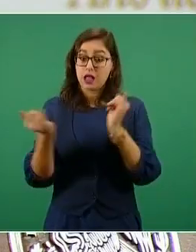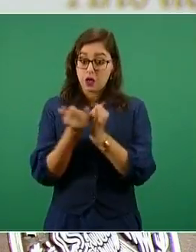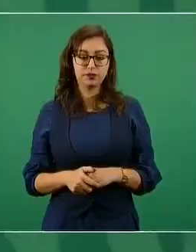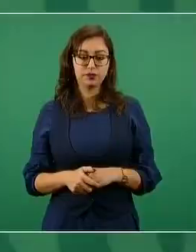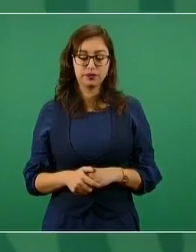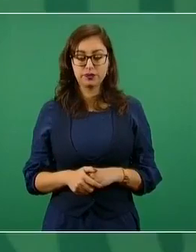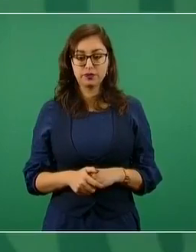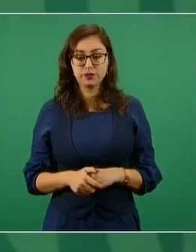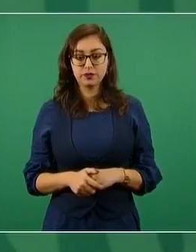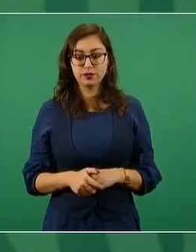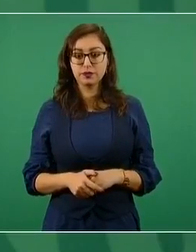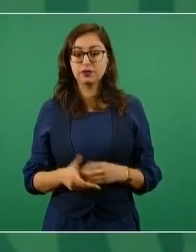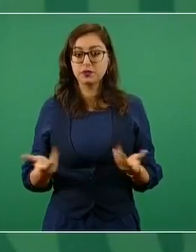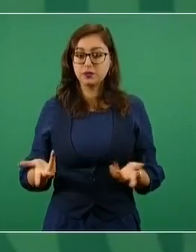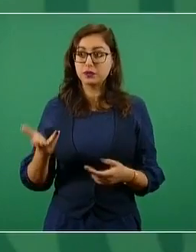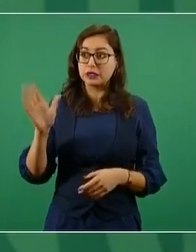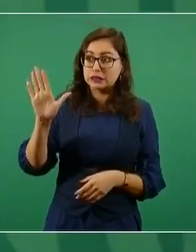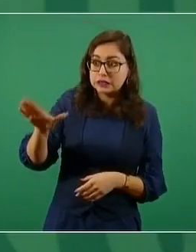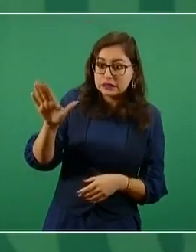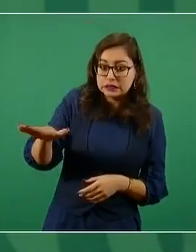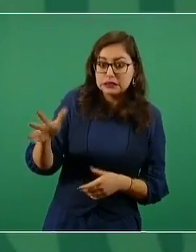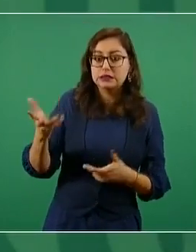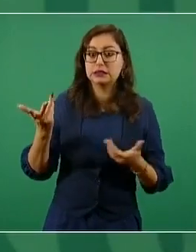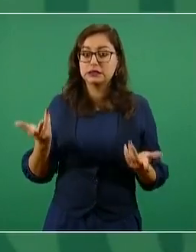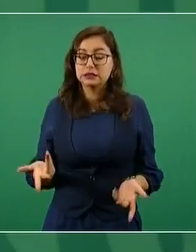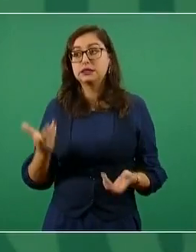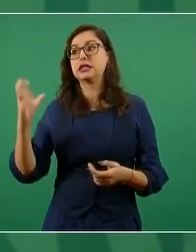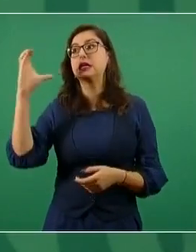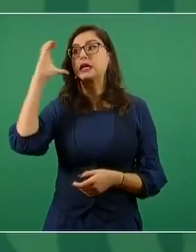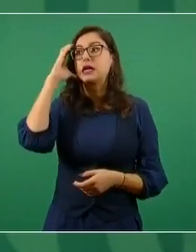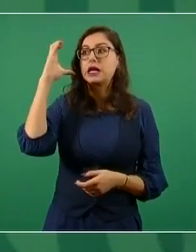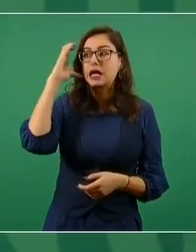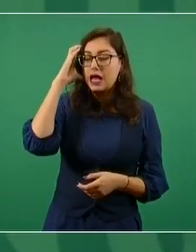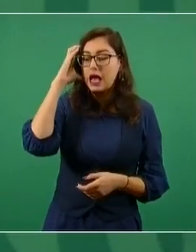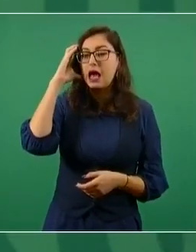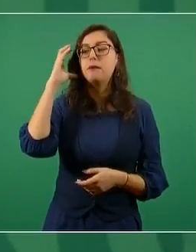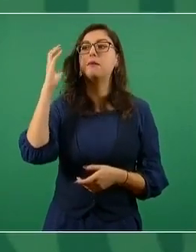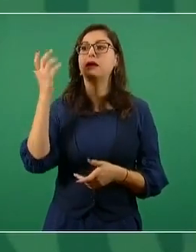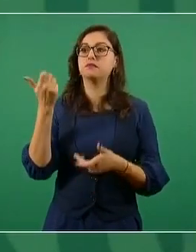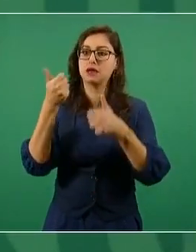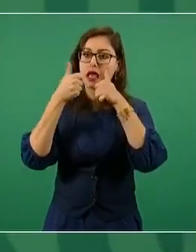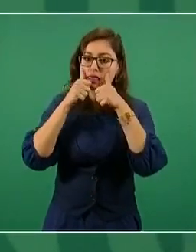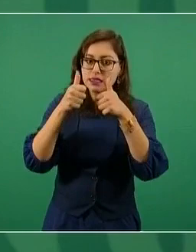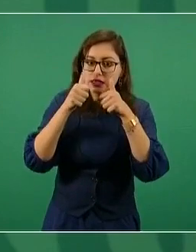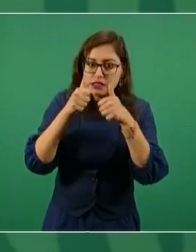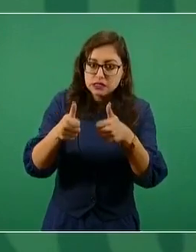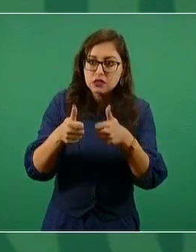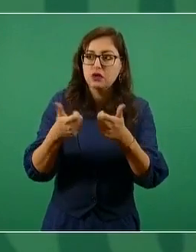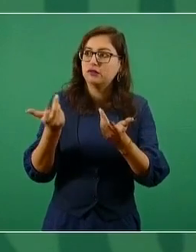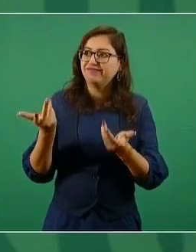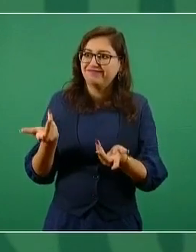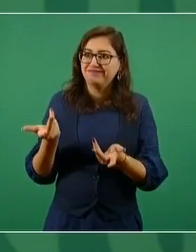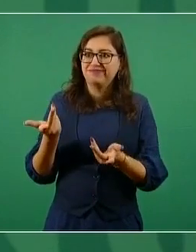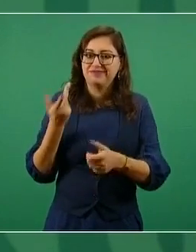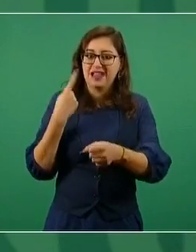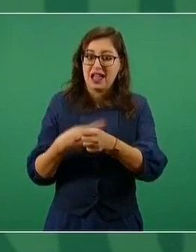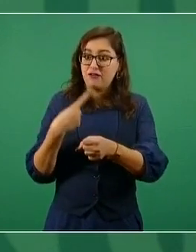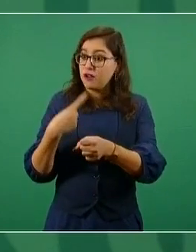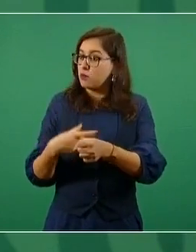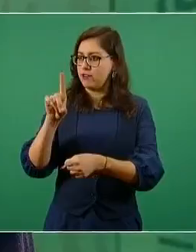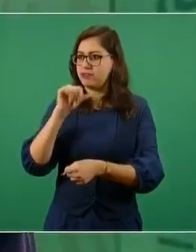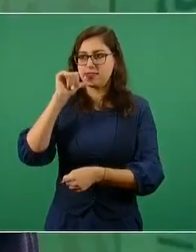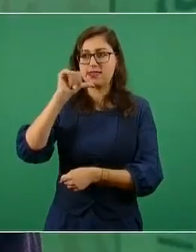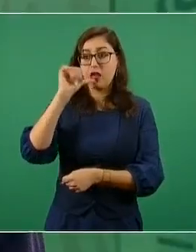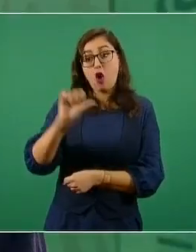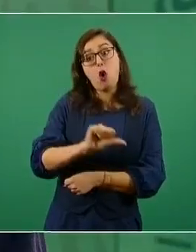mismo, les hablamos, necesitamos las camas para atender a enfermos no